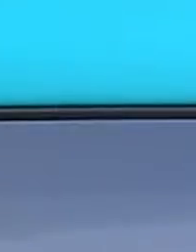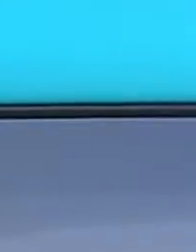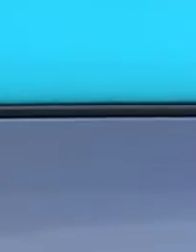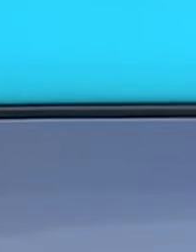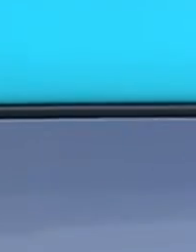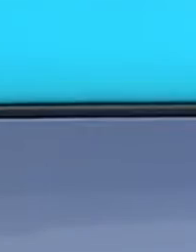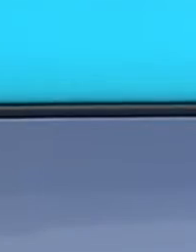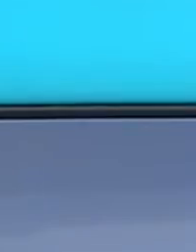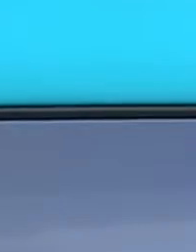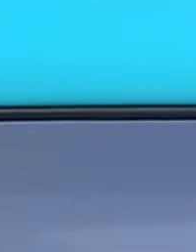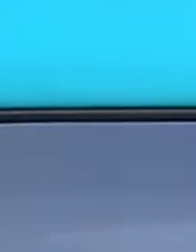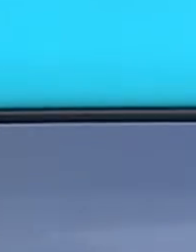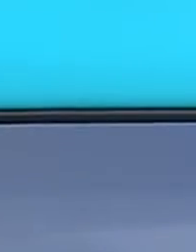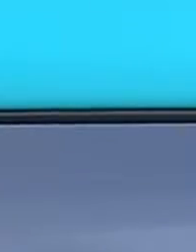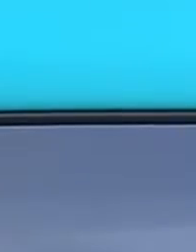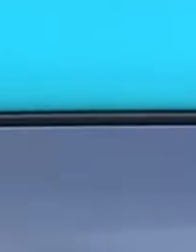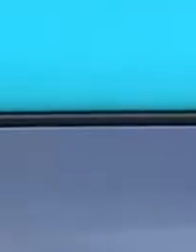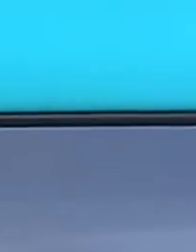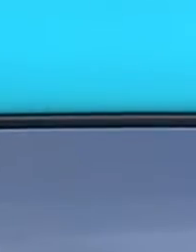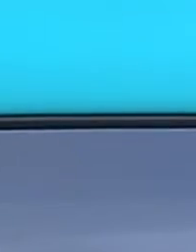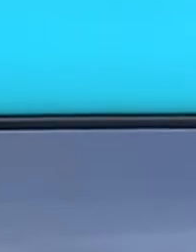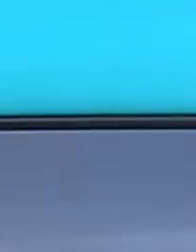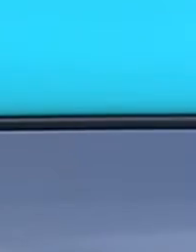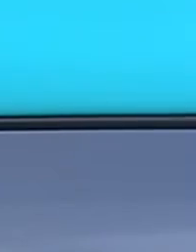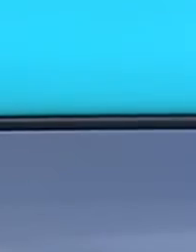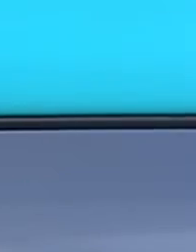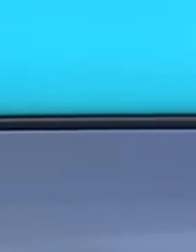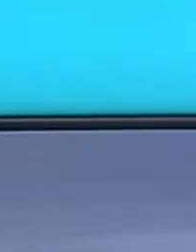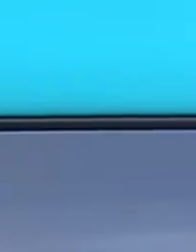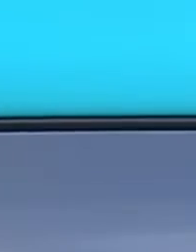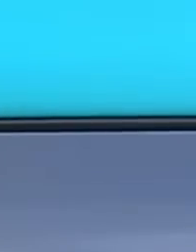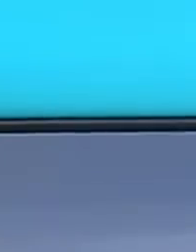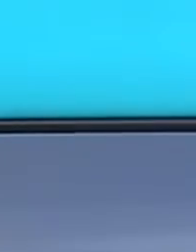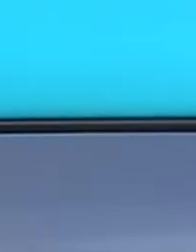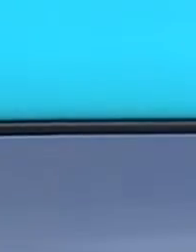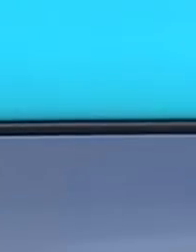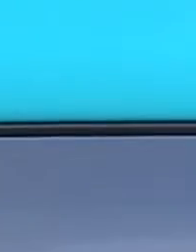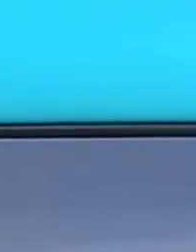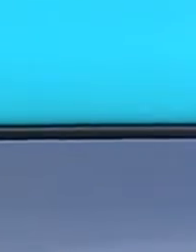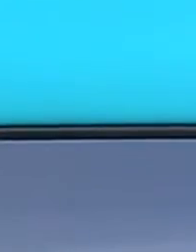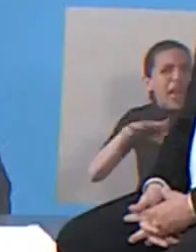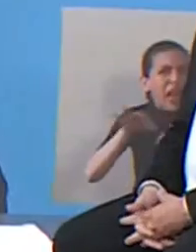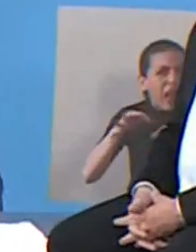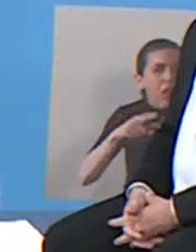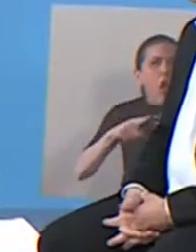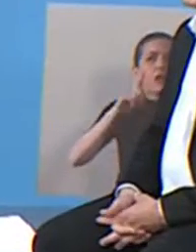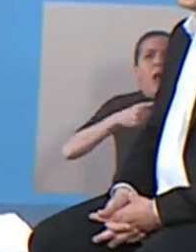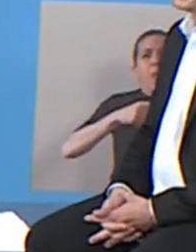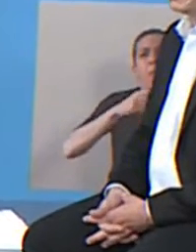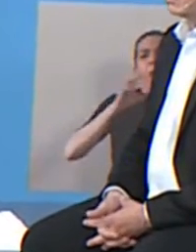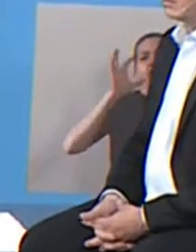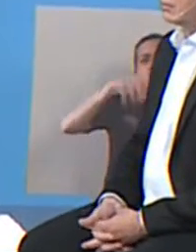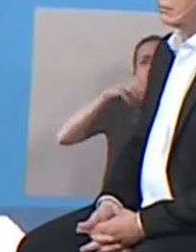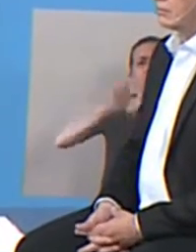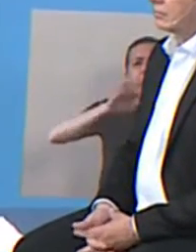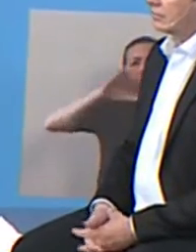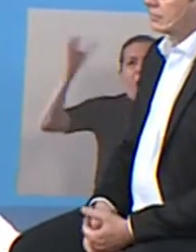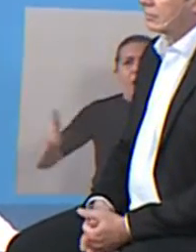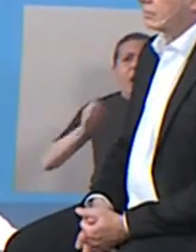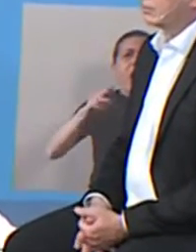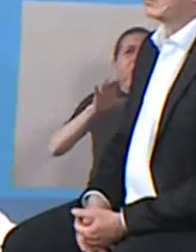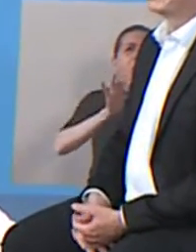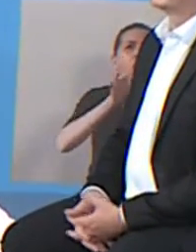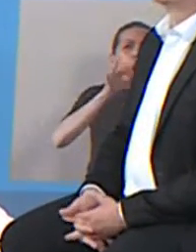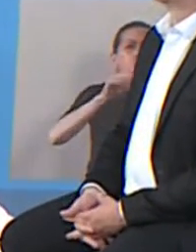pasada la reunión estuvo en la quinta presidencial de olivos estuvo el ministro guzmán pero también tuvo ministro interior wado de